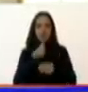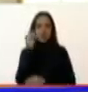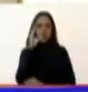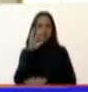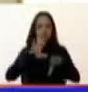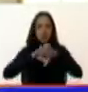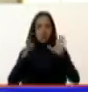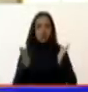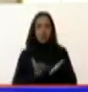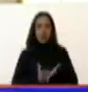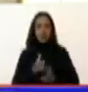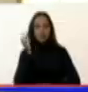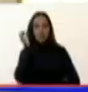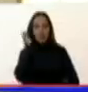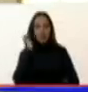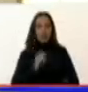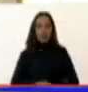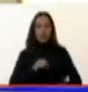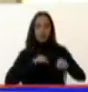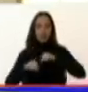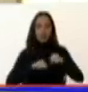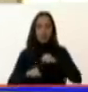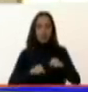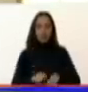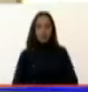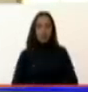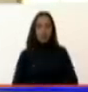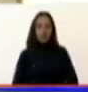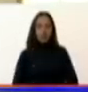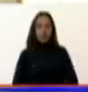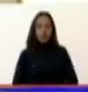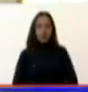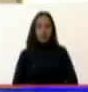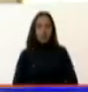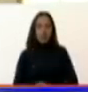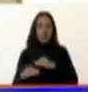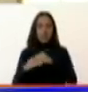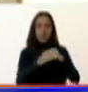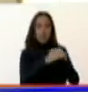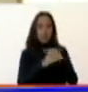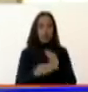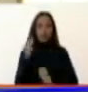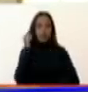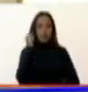Mundial de Mujeres y Movimientos Feministas y de Igualdad de Género.